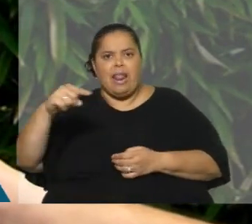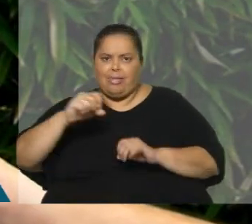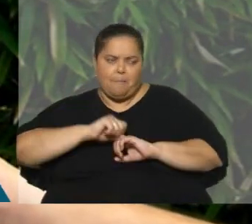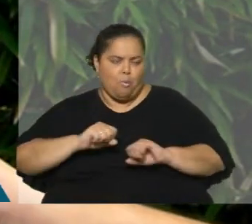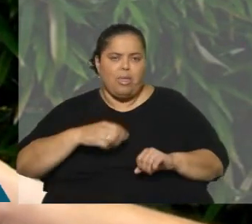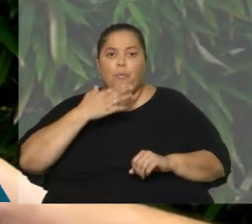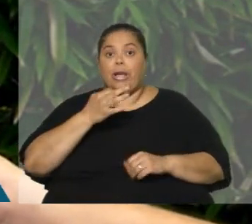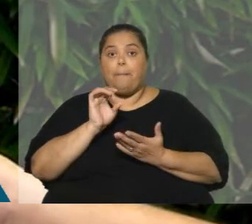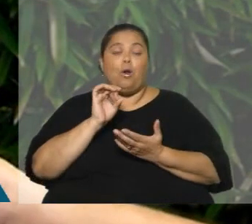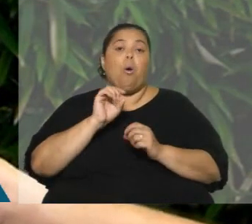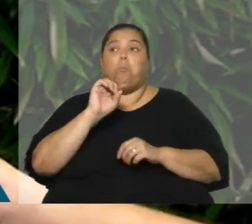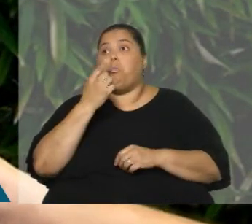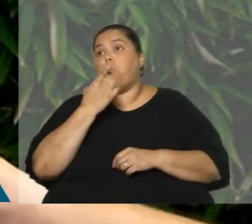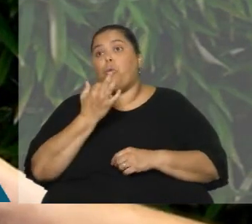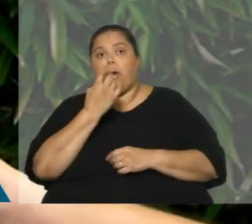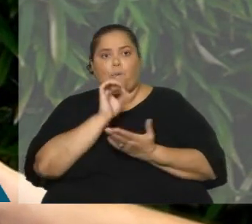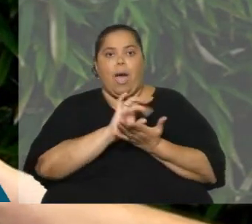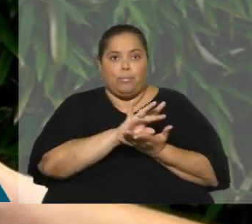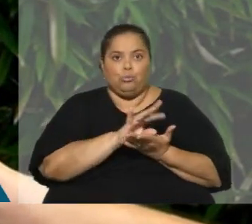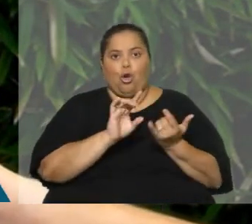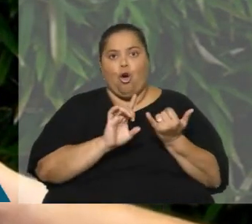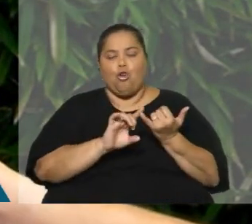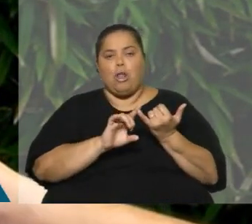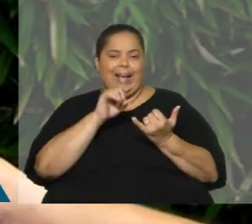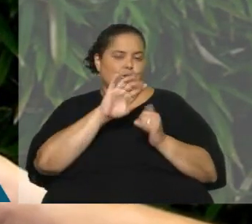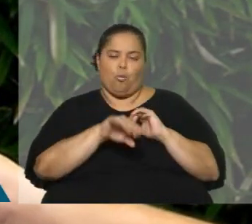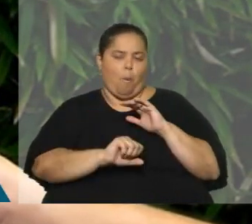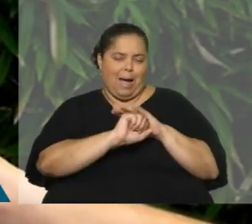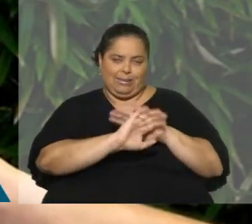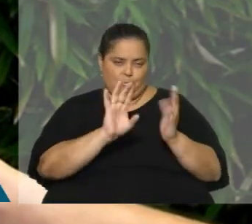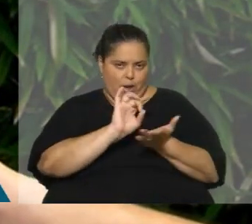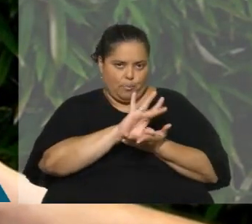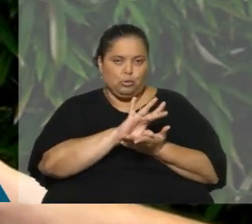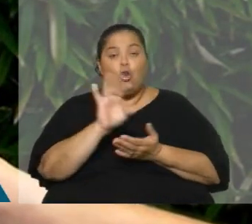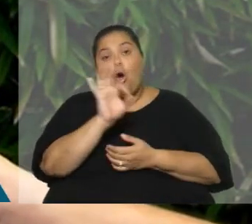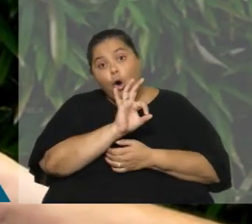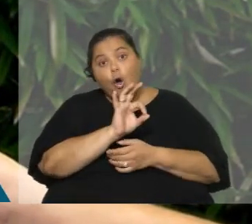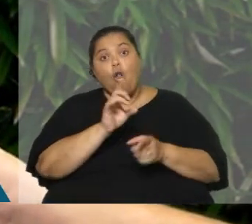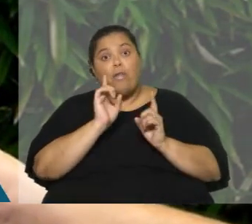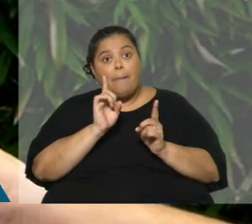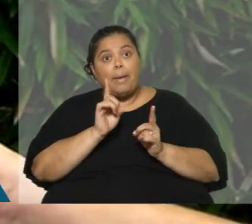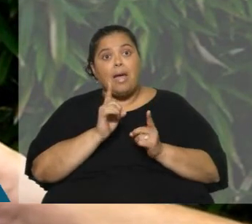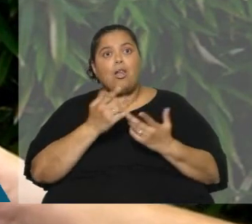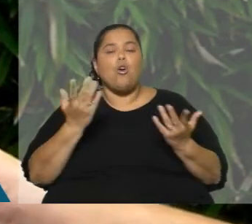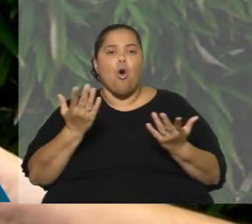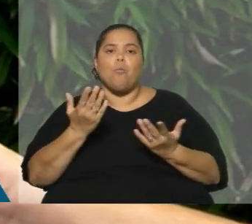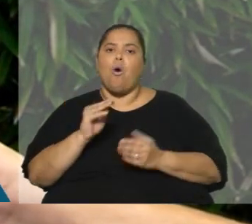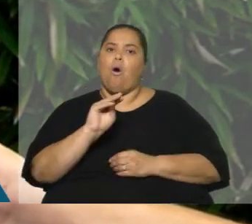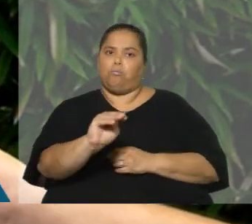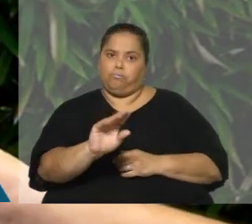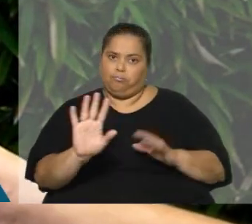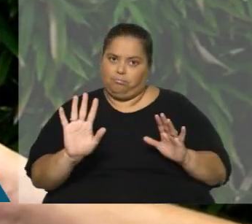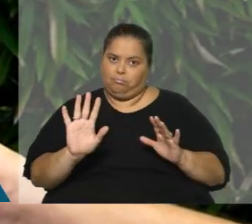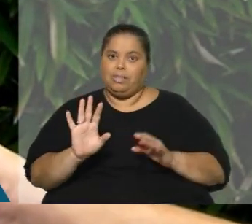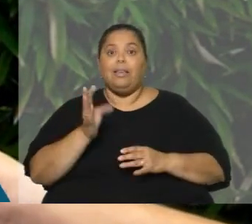desde la expulsión como medida máxima hasta un apercibimiento. Y en el